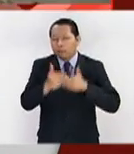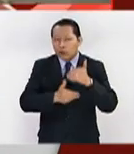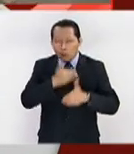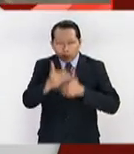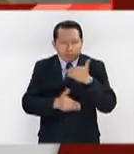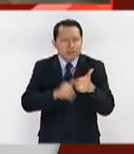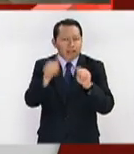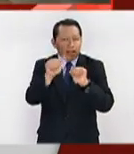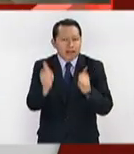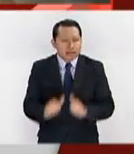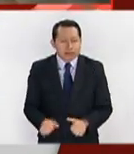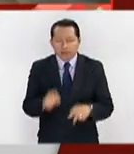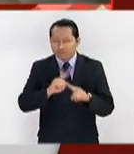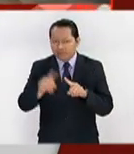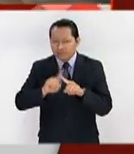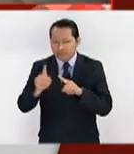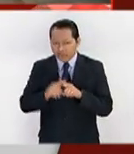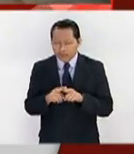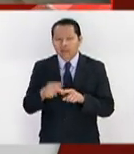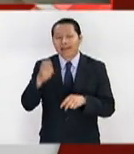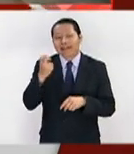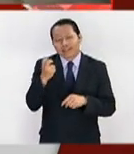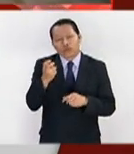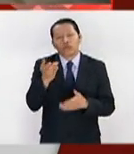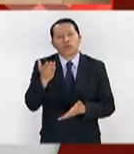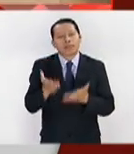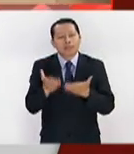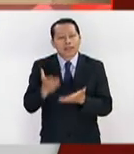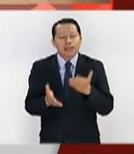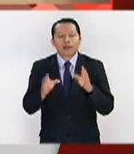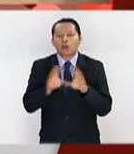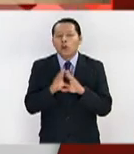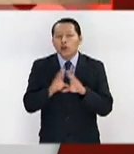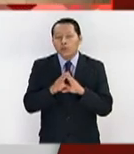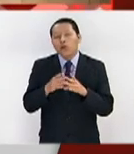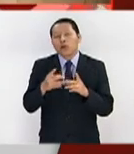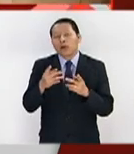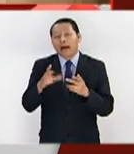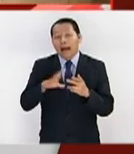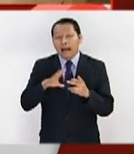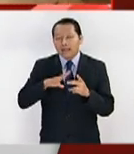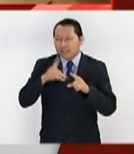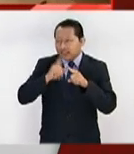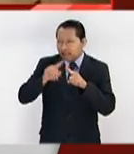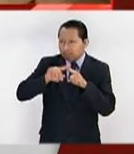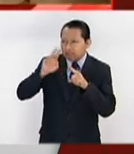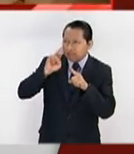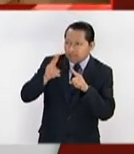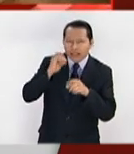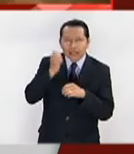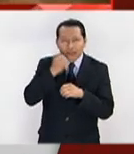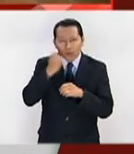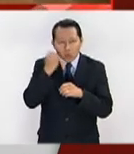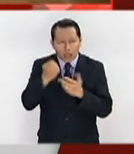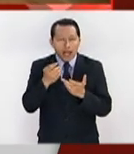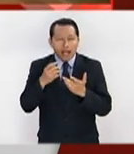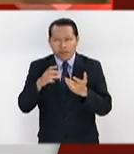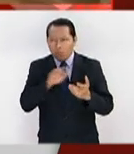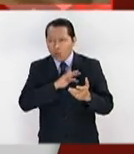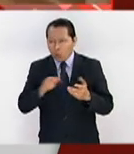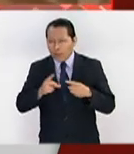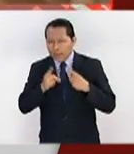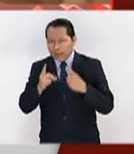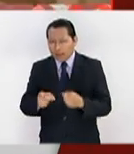procedimientos artesanales. Esos dependen de la oferta y de las posibilidades que tiene la escuela de darlos, y